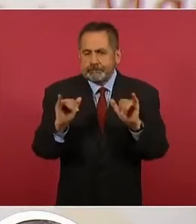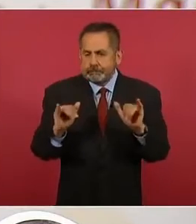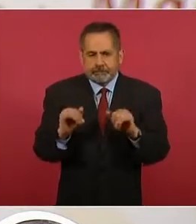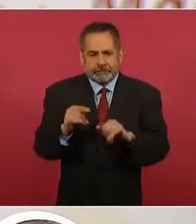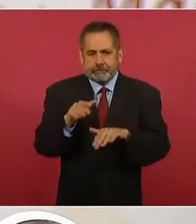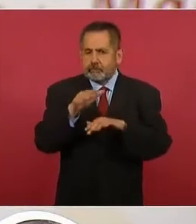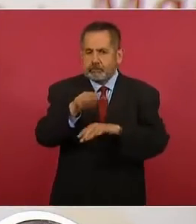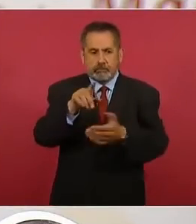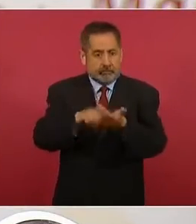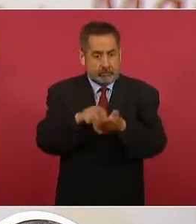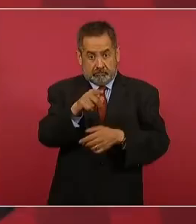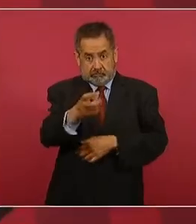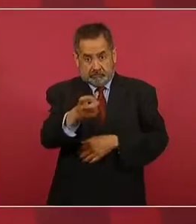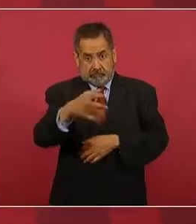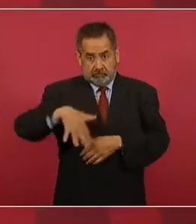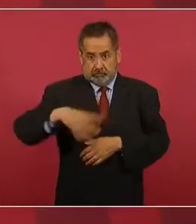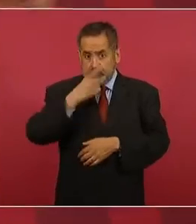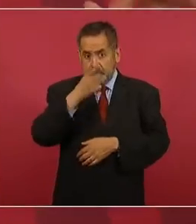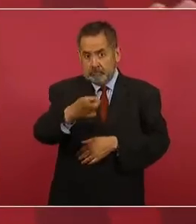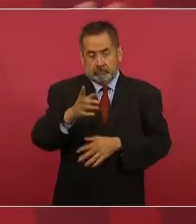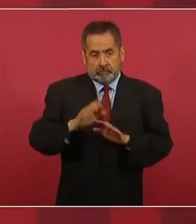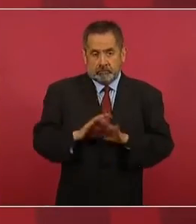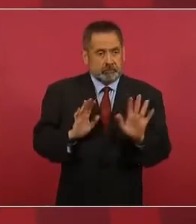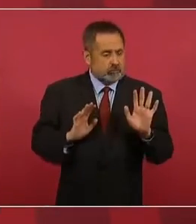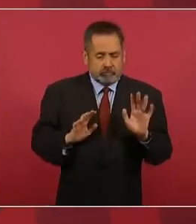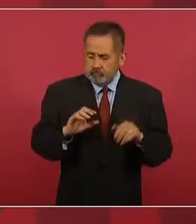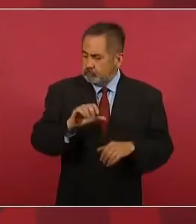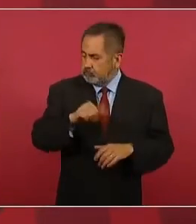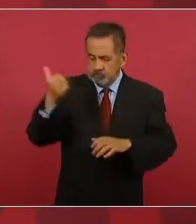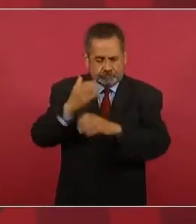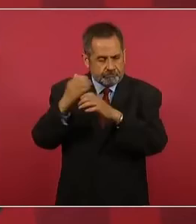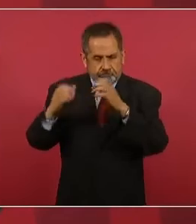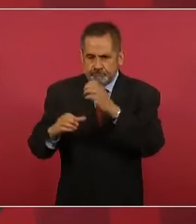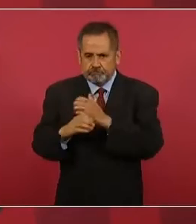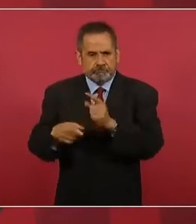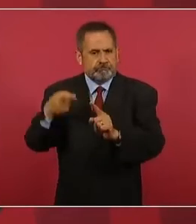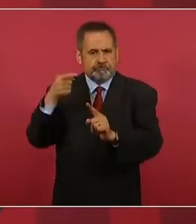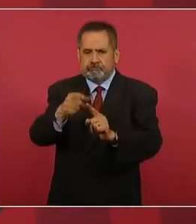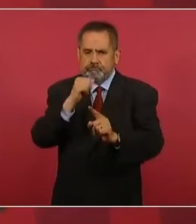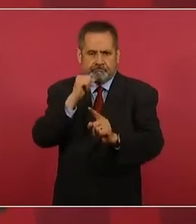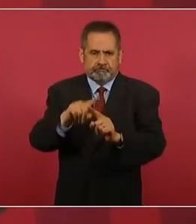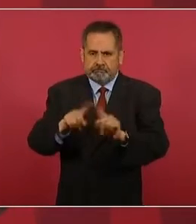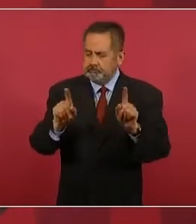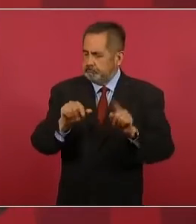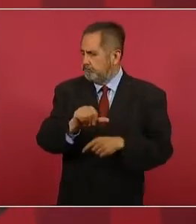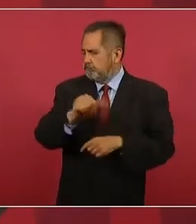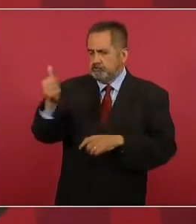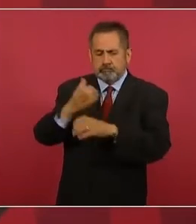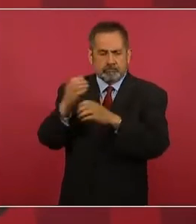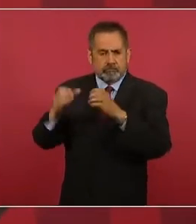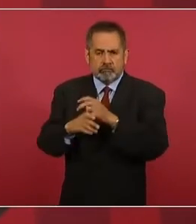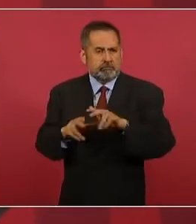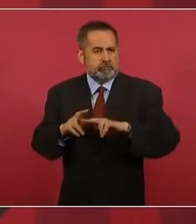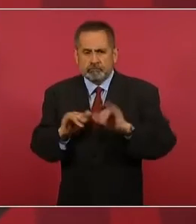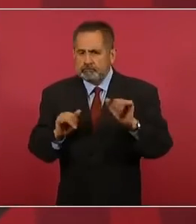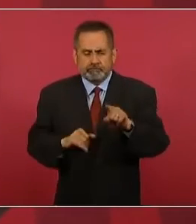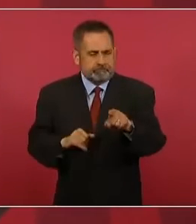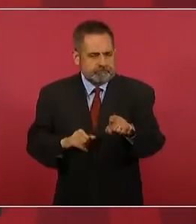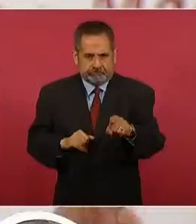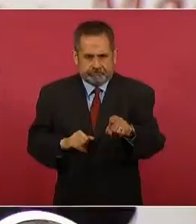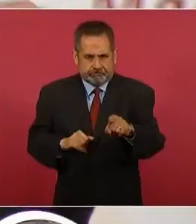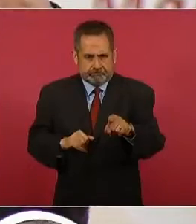de ellos se refiere a lo que usted señala, es por otro tipo de asuntos, por asuntos fiscales. En ninguno de ellos